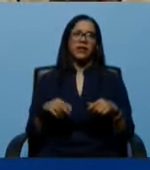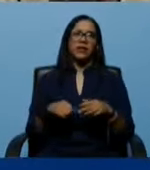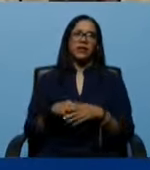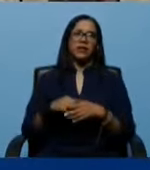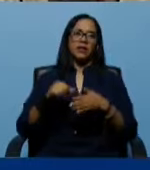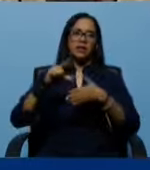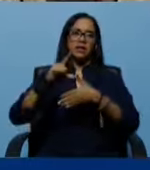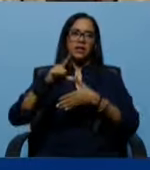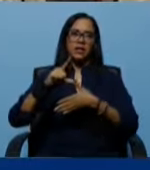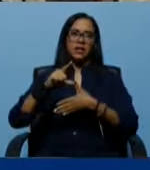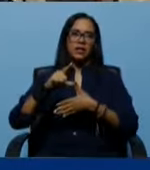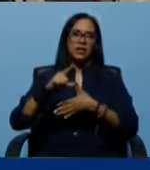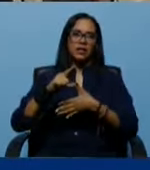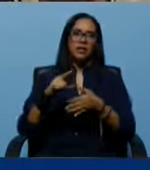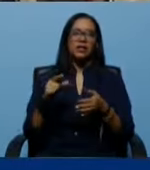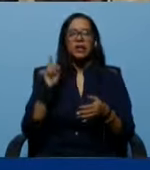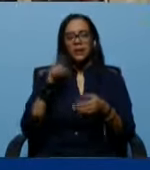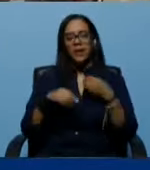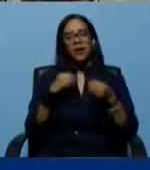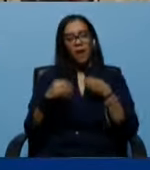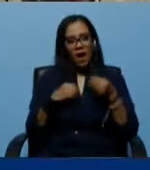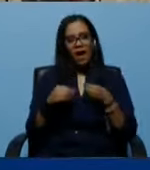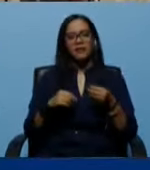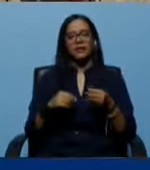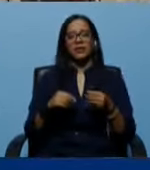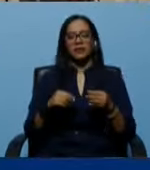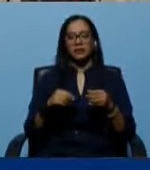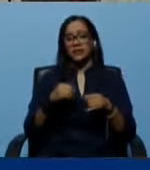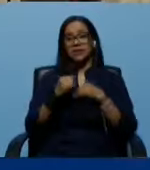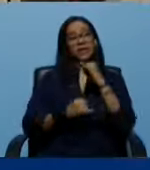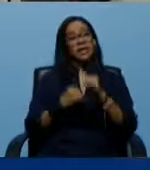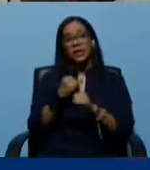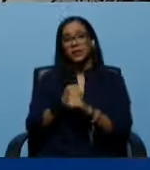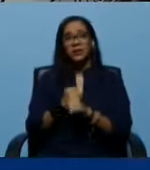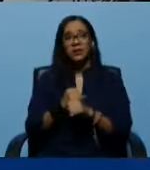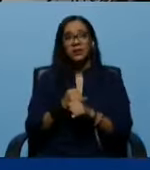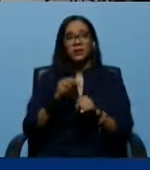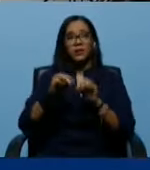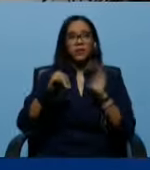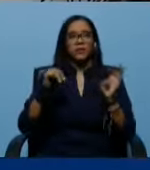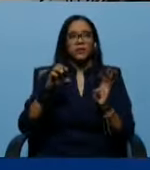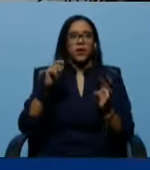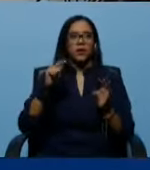Latinoamérica. Y la conforman también la Galería Arte Nacional, el Museo Alejandro Tello.